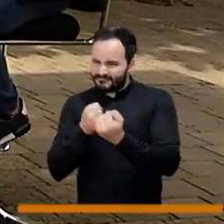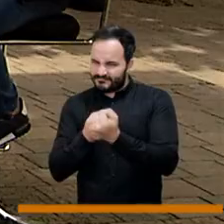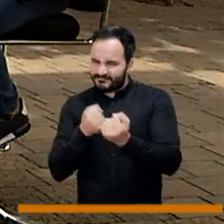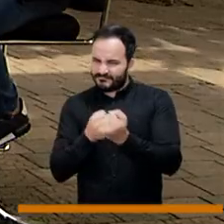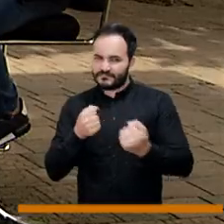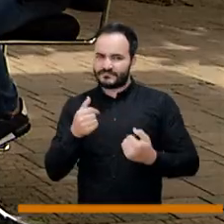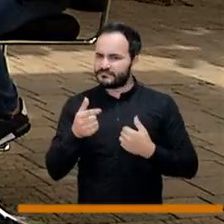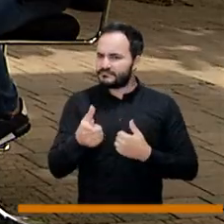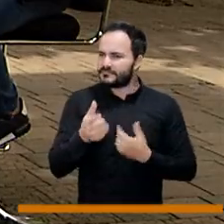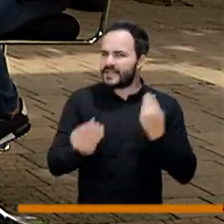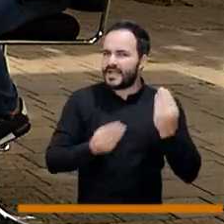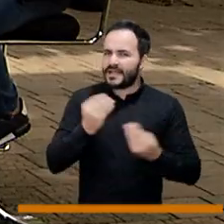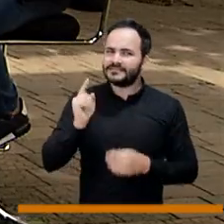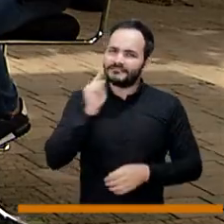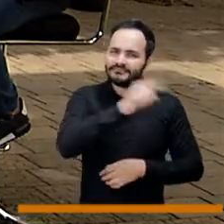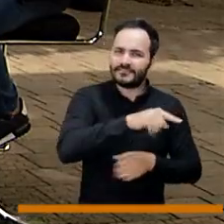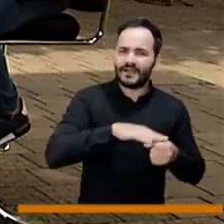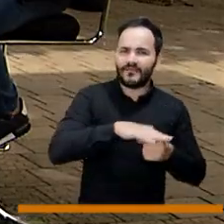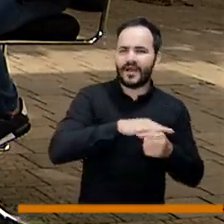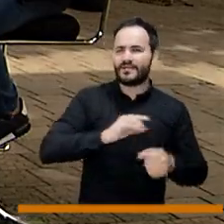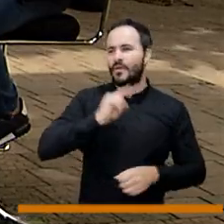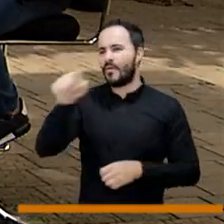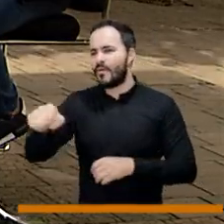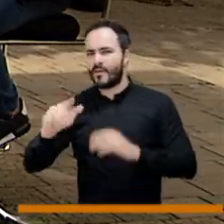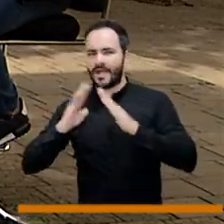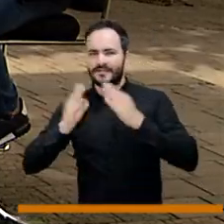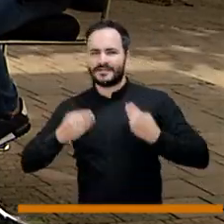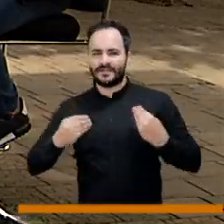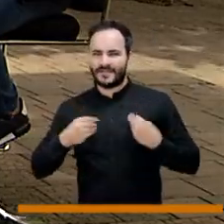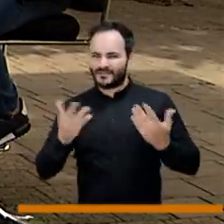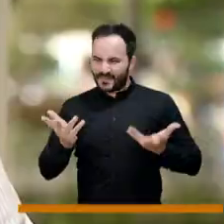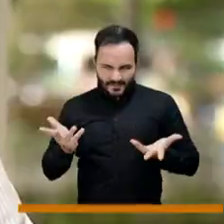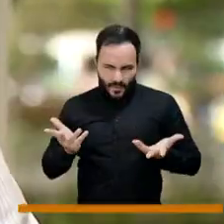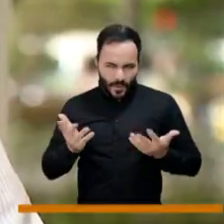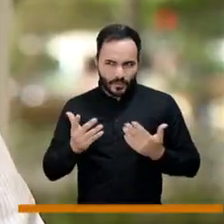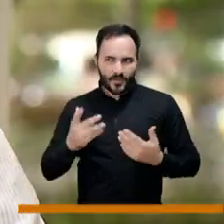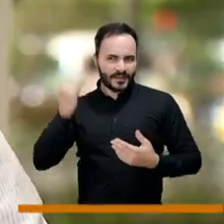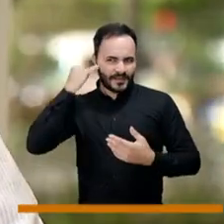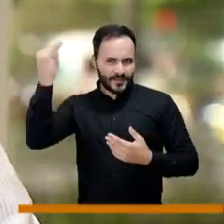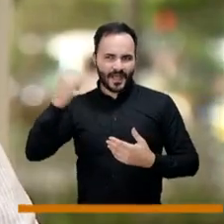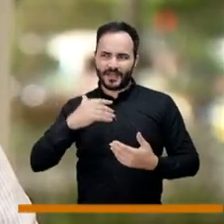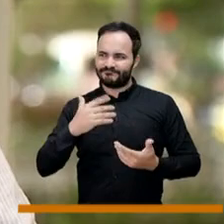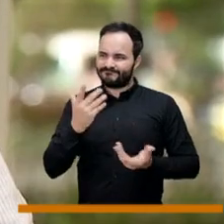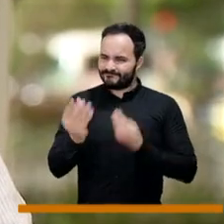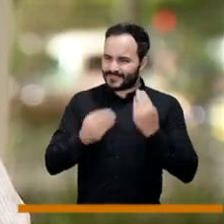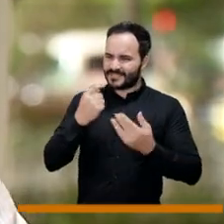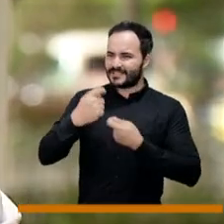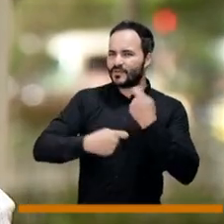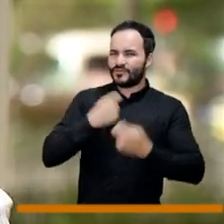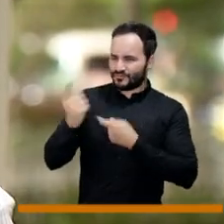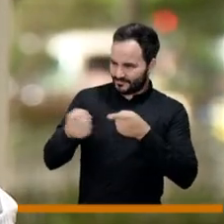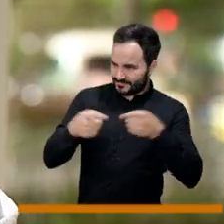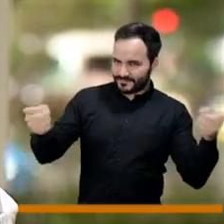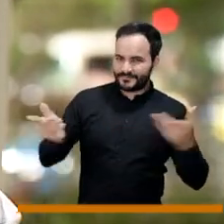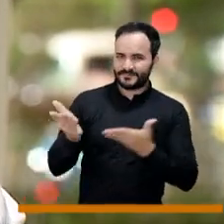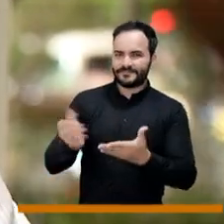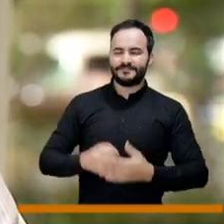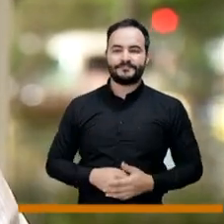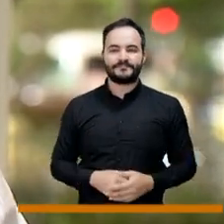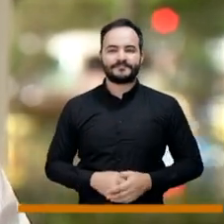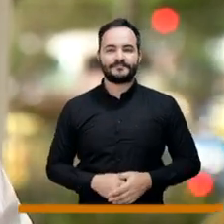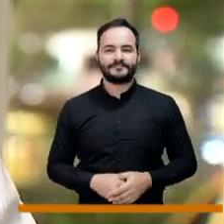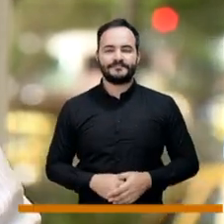porque después ellos en los barrios y en las cuadras donde viven han tratado de montar también sus propias